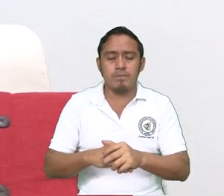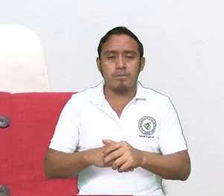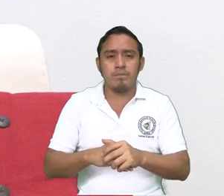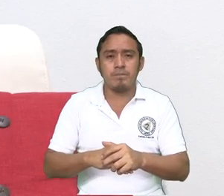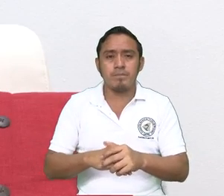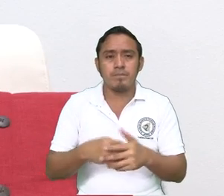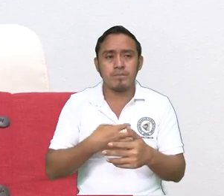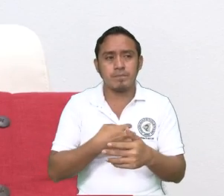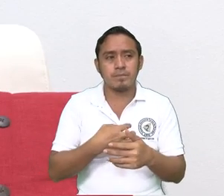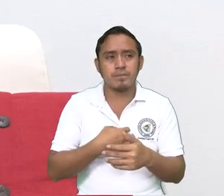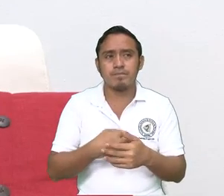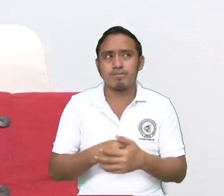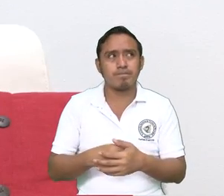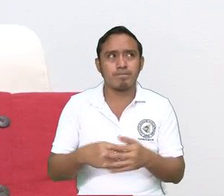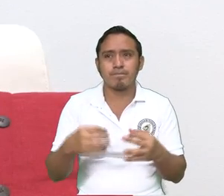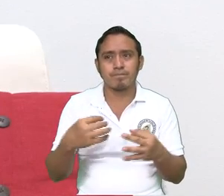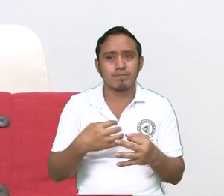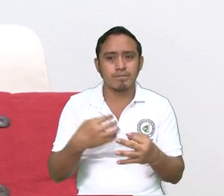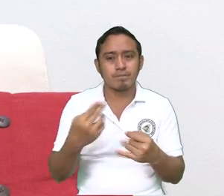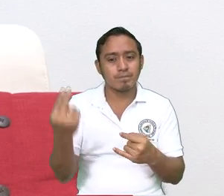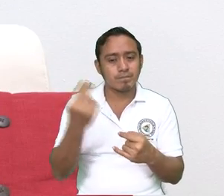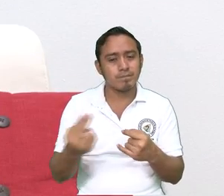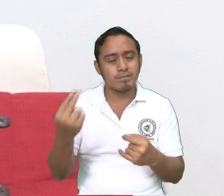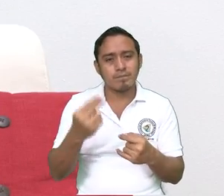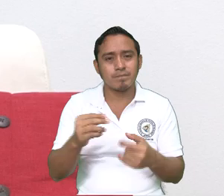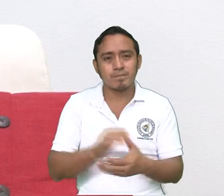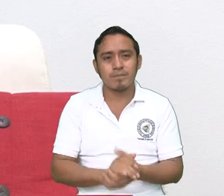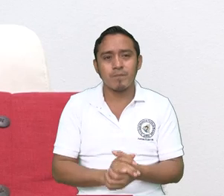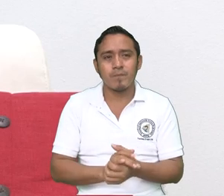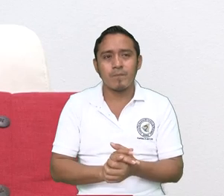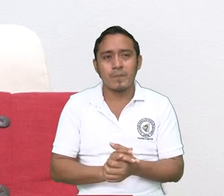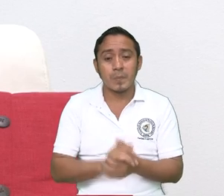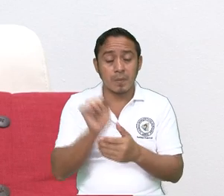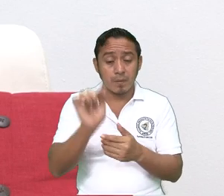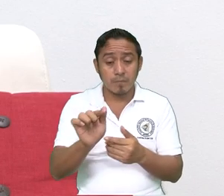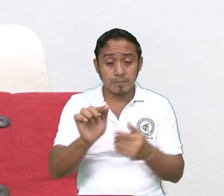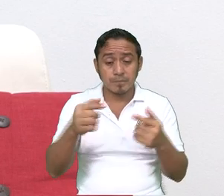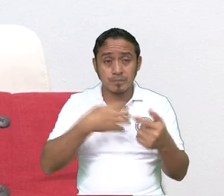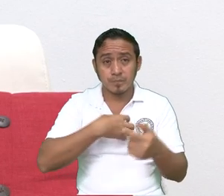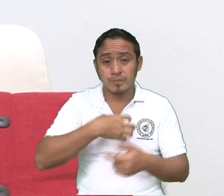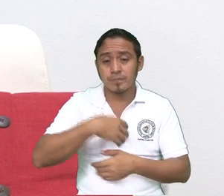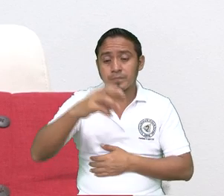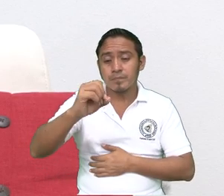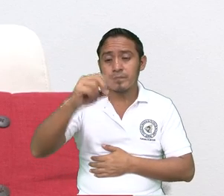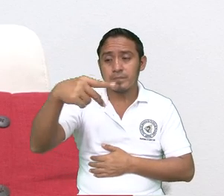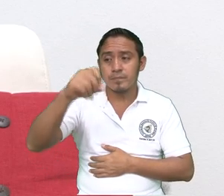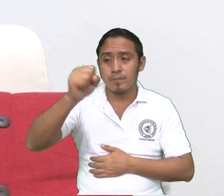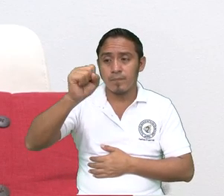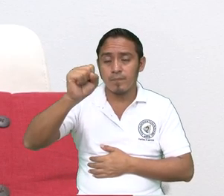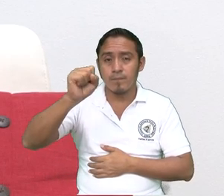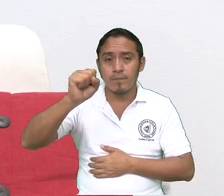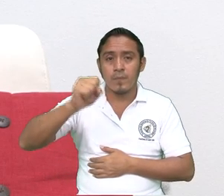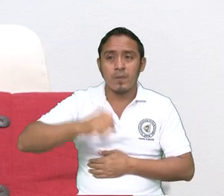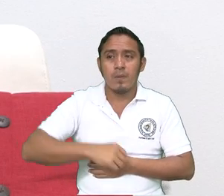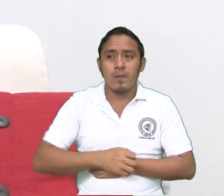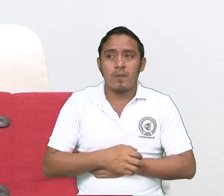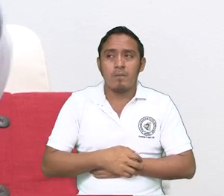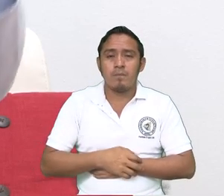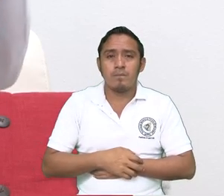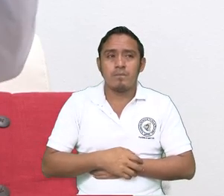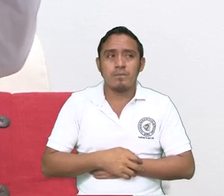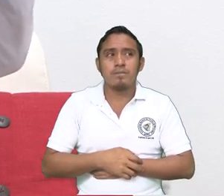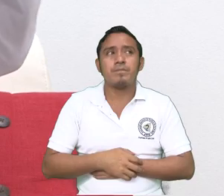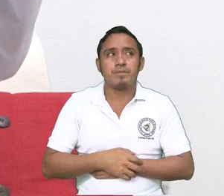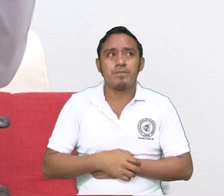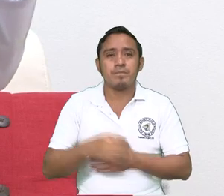normales más usadas y la clasificación de la organización mundial de la salud estaba